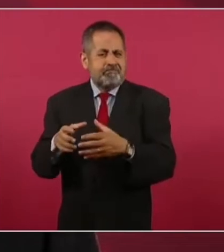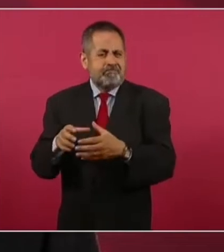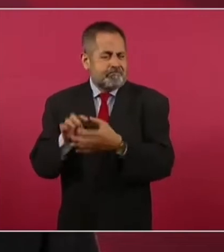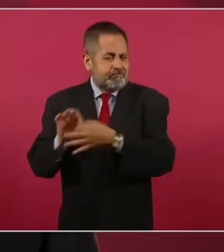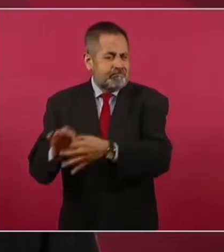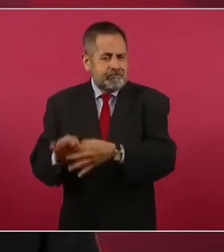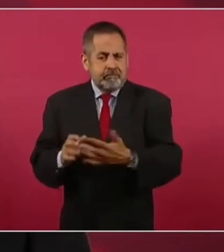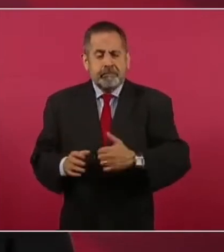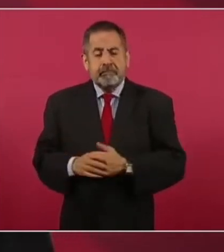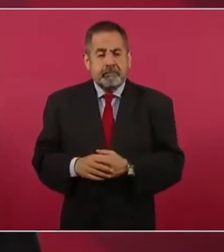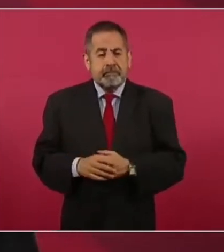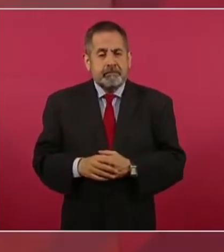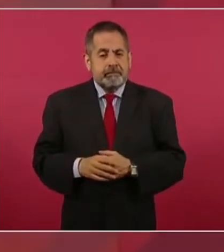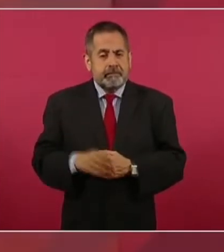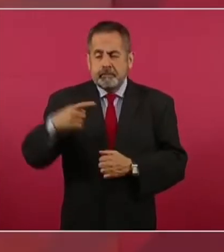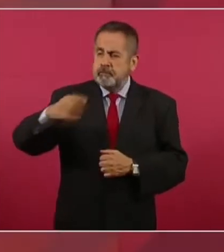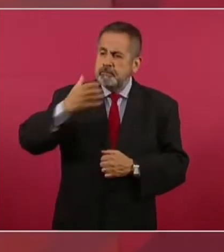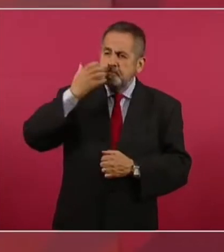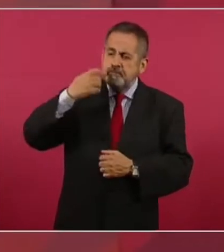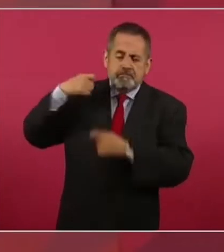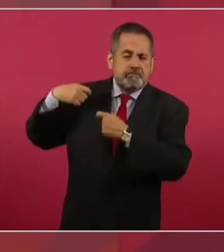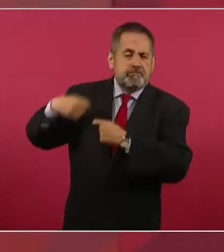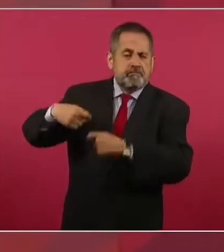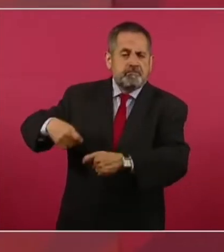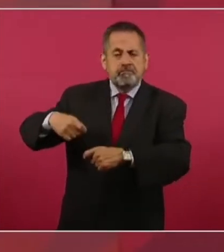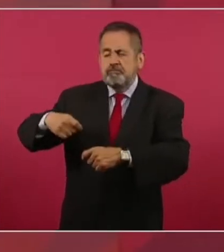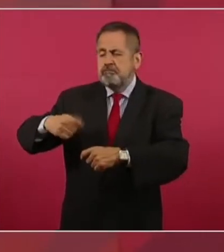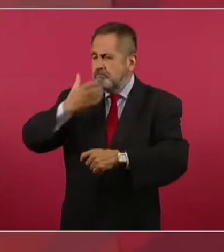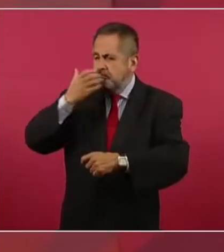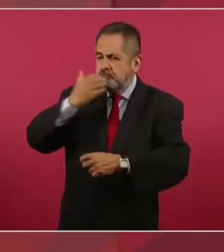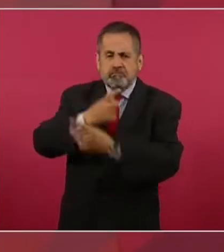Si mantenemos nuestras costumbres, tradiciones,